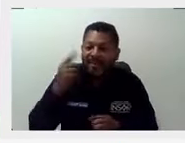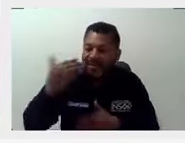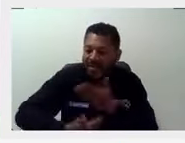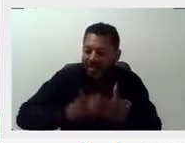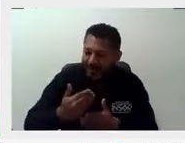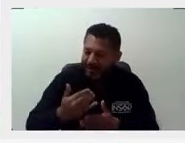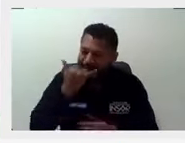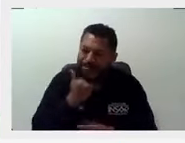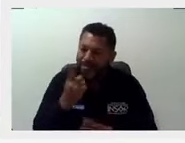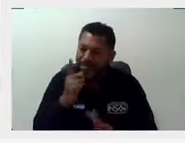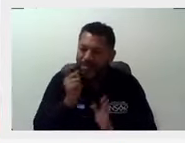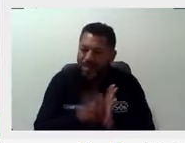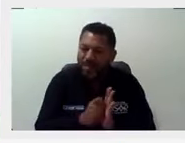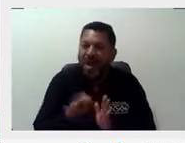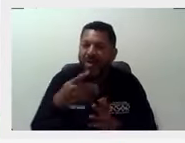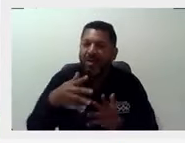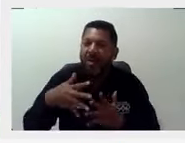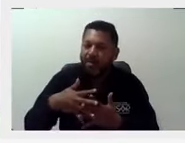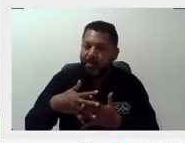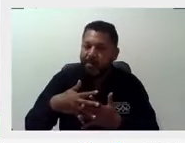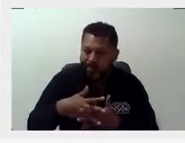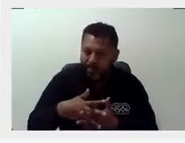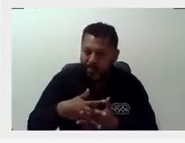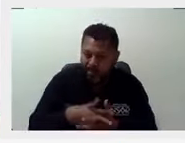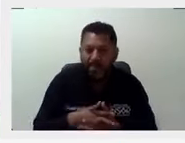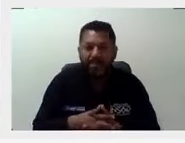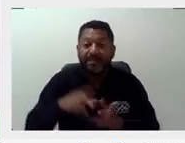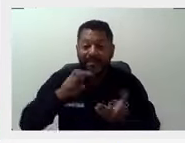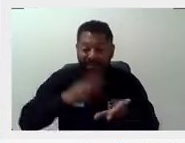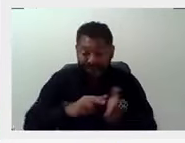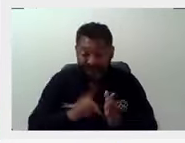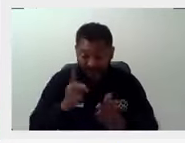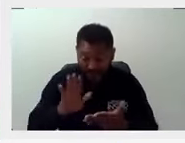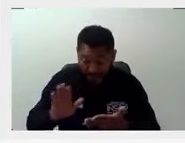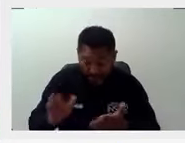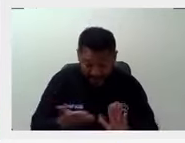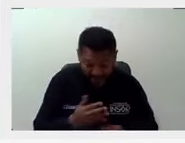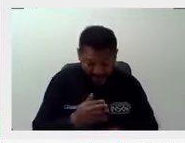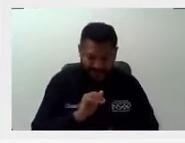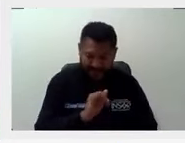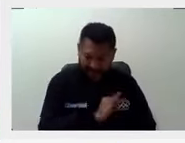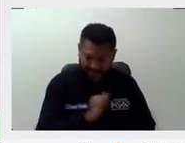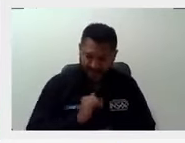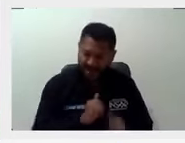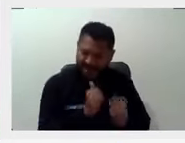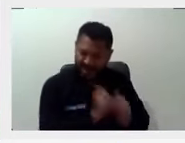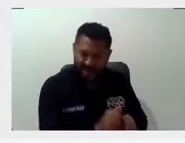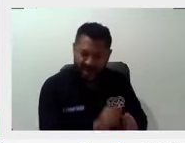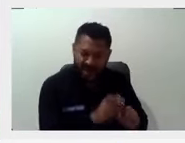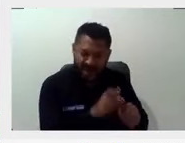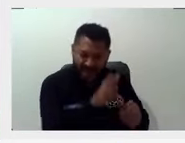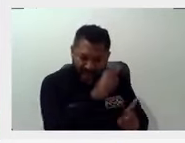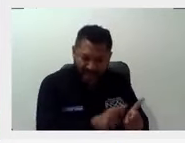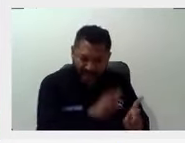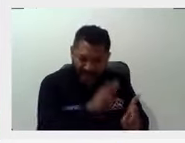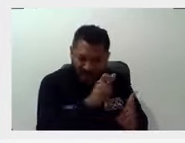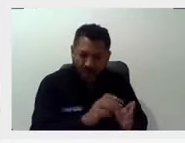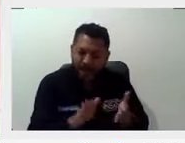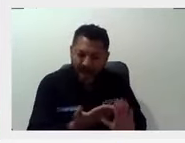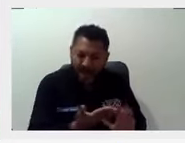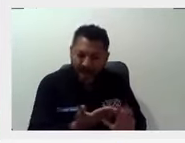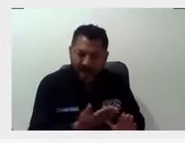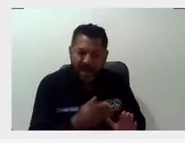sus ajustes. Por eso hablamos de hacerles unos planes individuales para entender cuáles son los ajustes. Y eso pasa de lado y